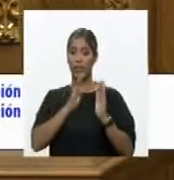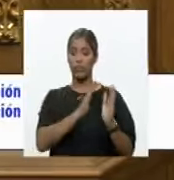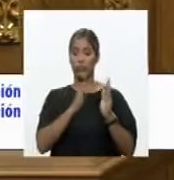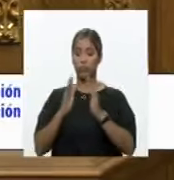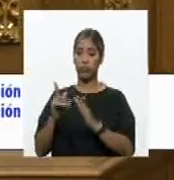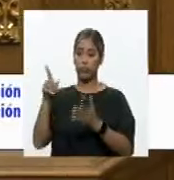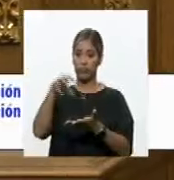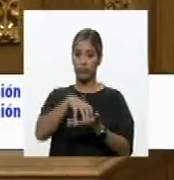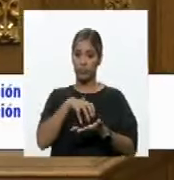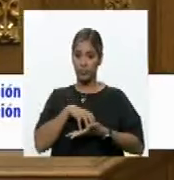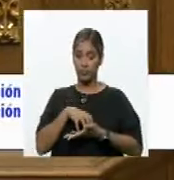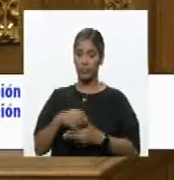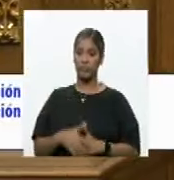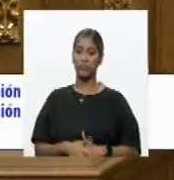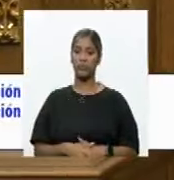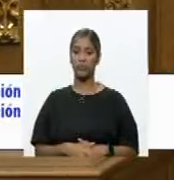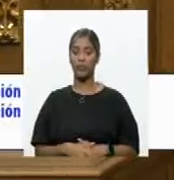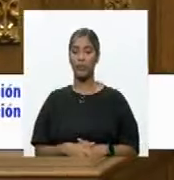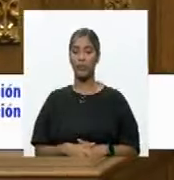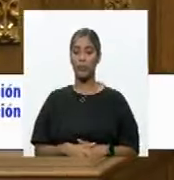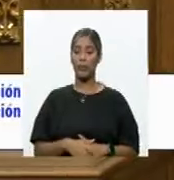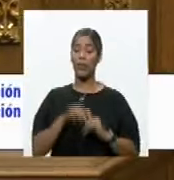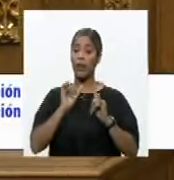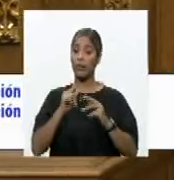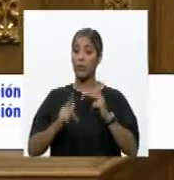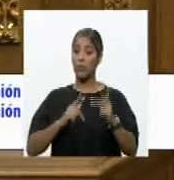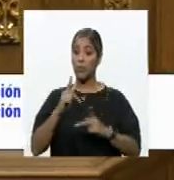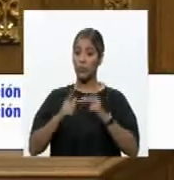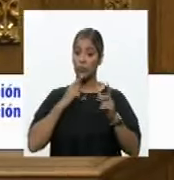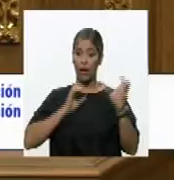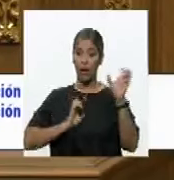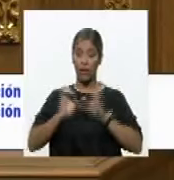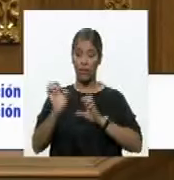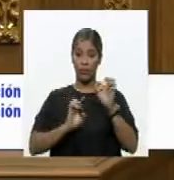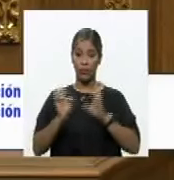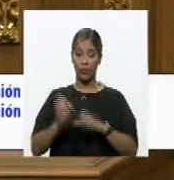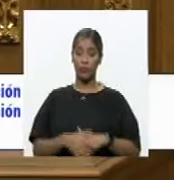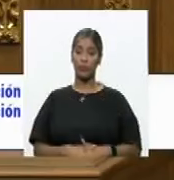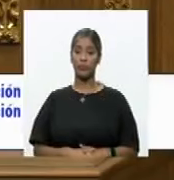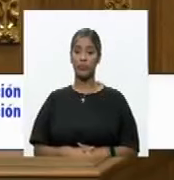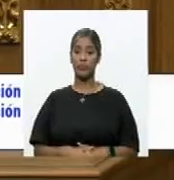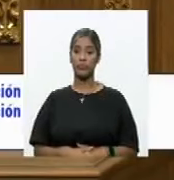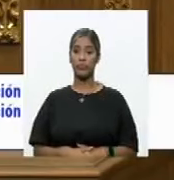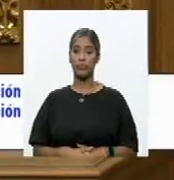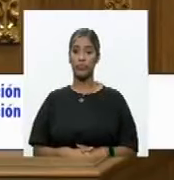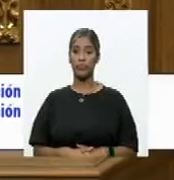del Estado. Este proceso de evaluación lo